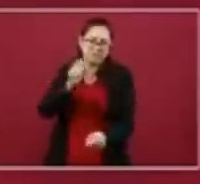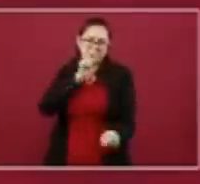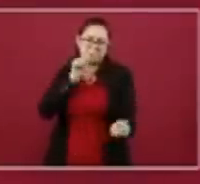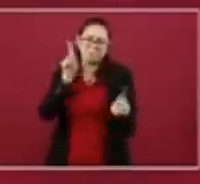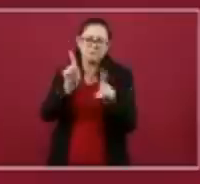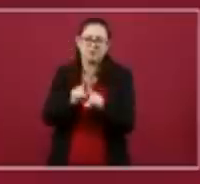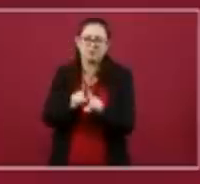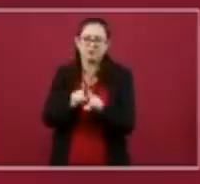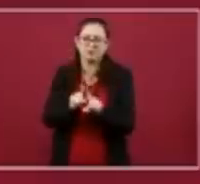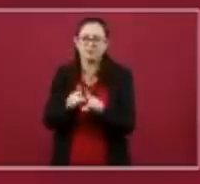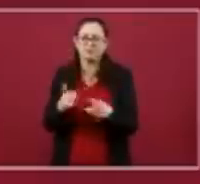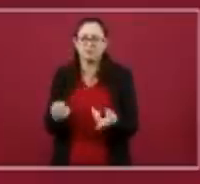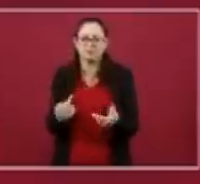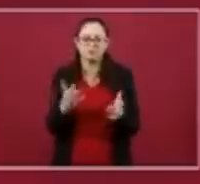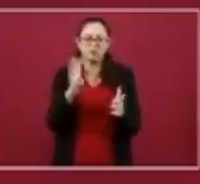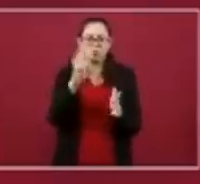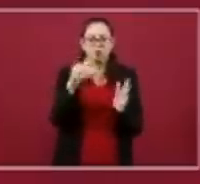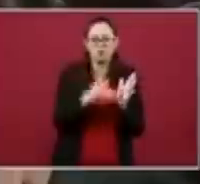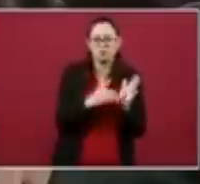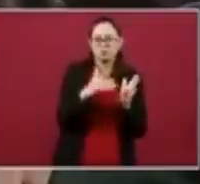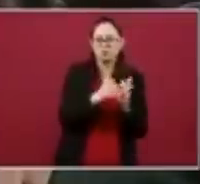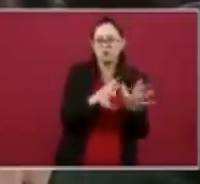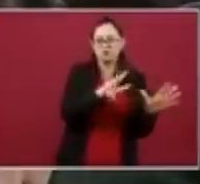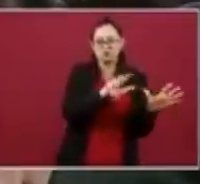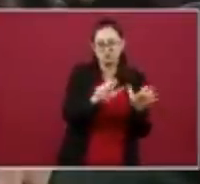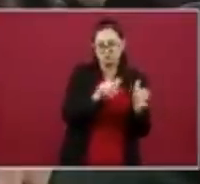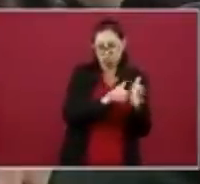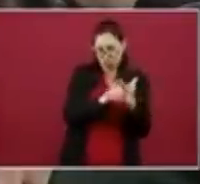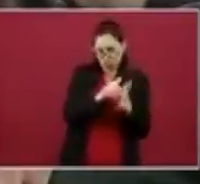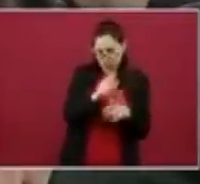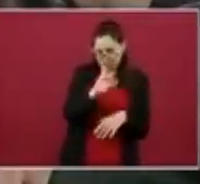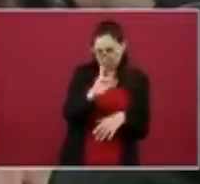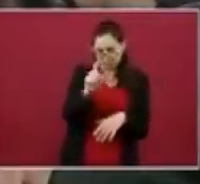Dije 4,800 millones de dólares, ¿verdad? Sí.